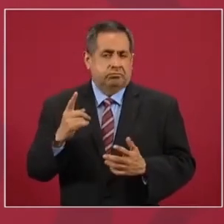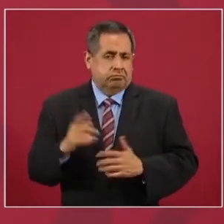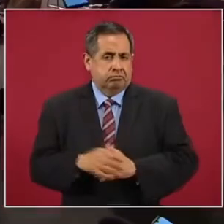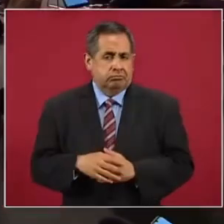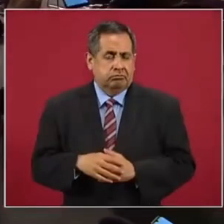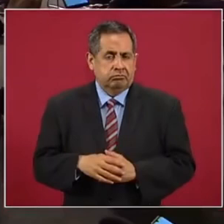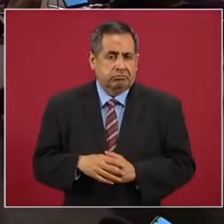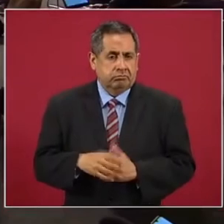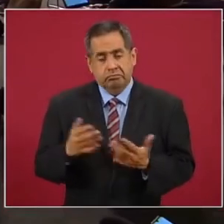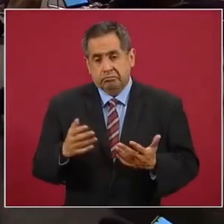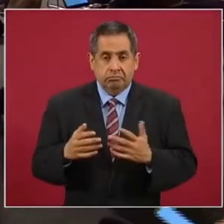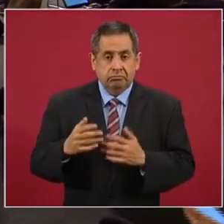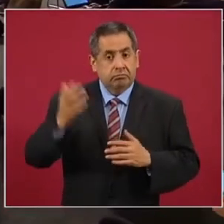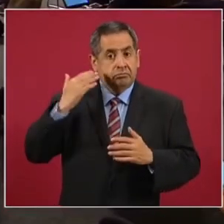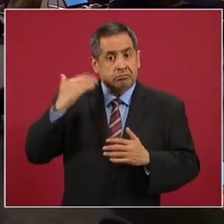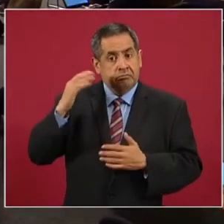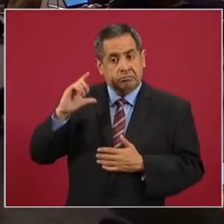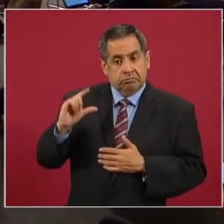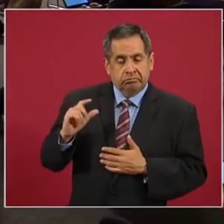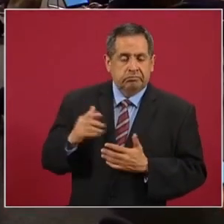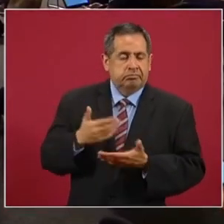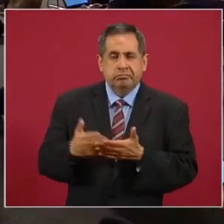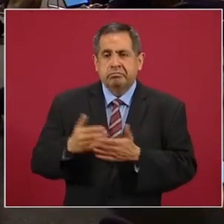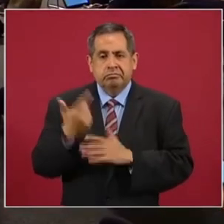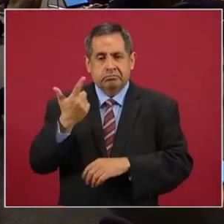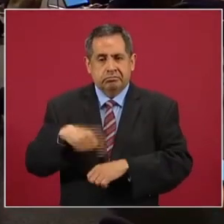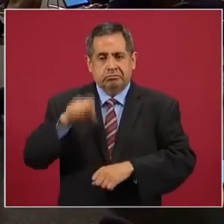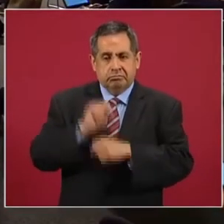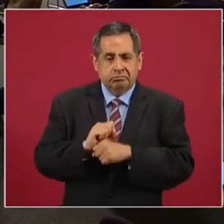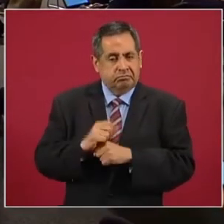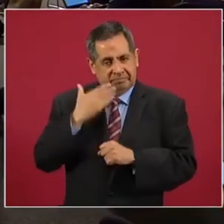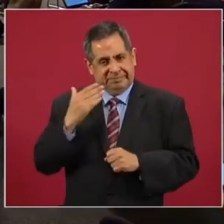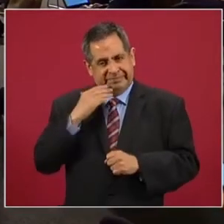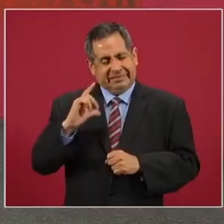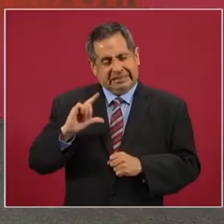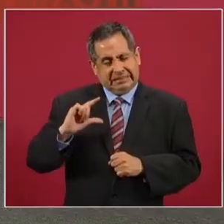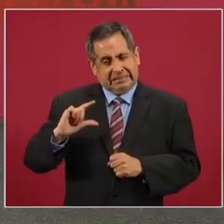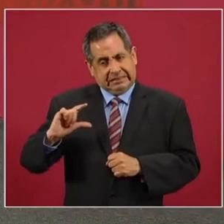21.34, y estaba más bajo. Llevamos 7 semanas,